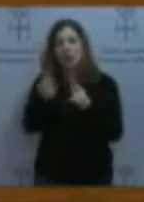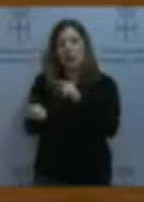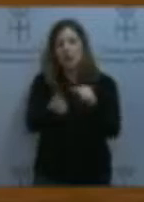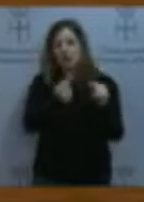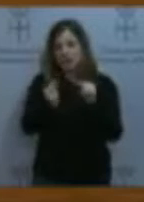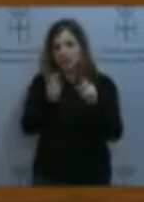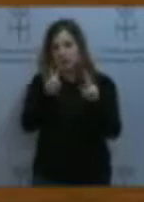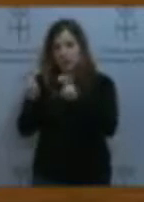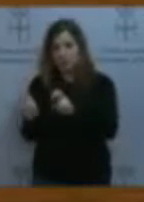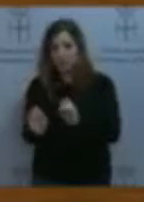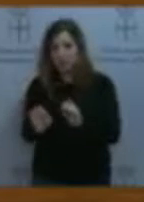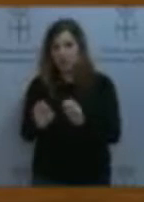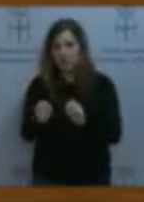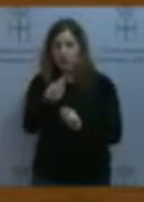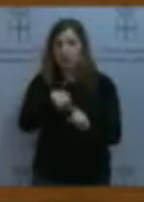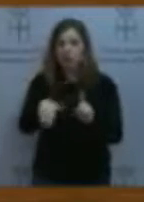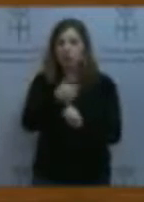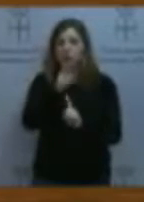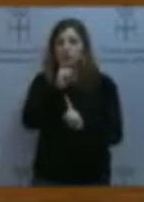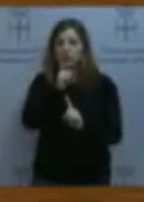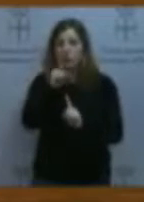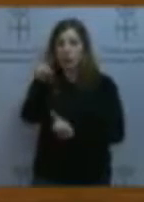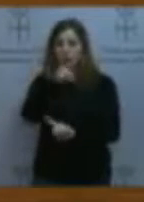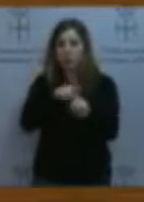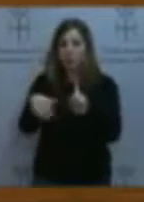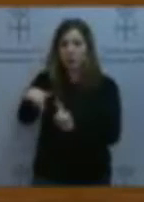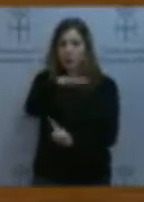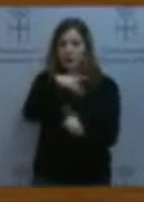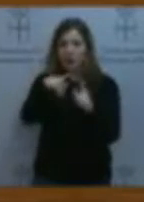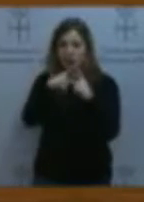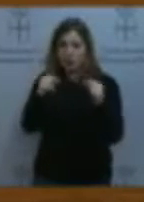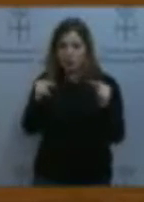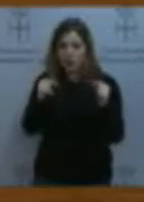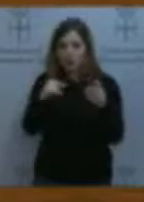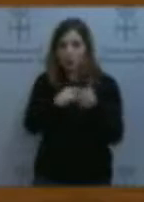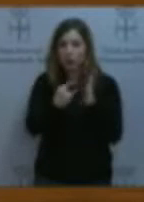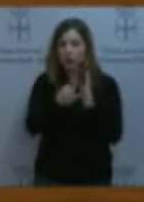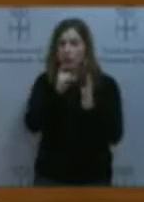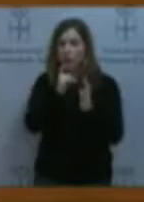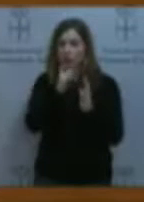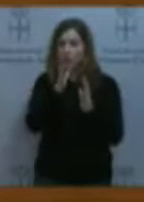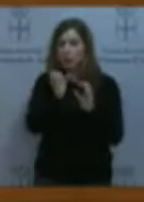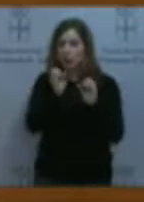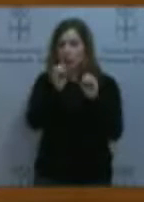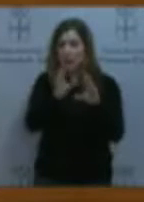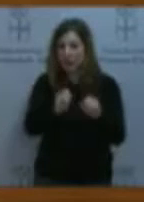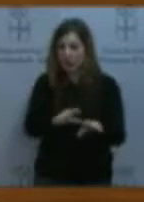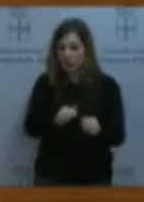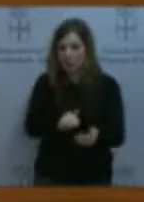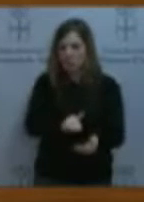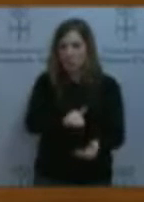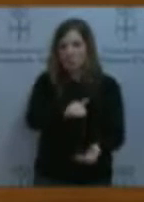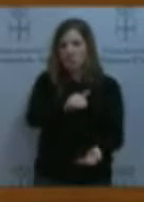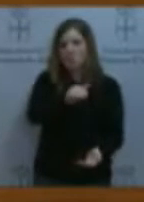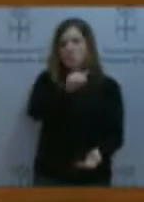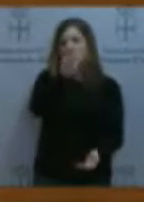el problema medioambiental que tenemos en Asturias de tanto en cuanto el vertedero se nos está llenando? Tenemos un problema de calidad ambiental evidente en la contaminación